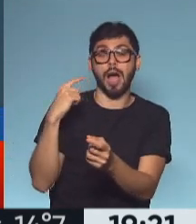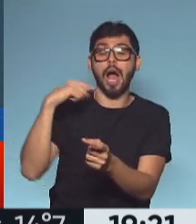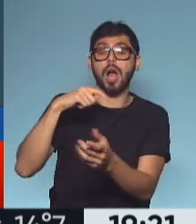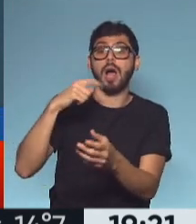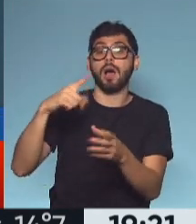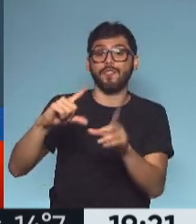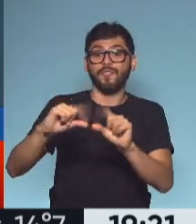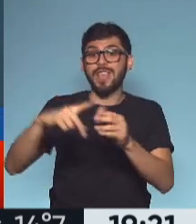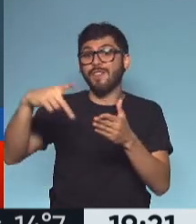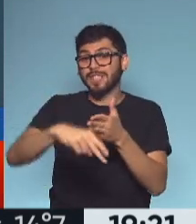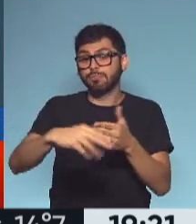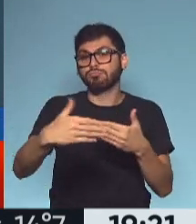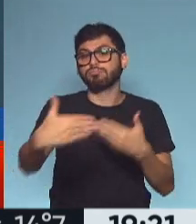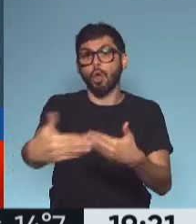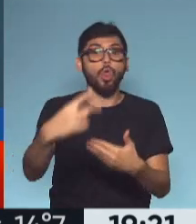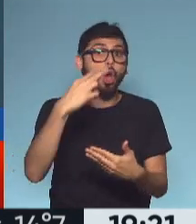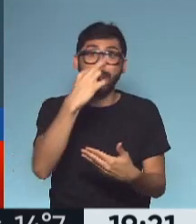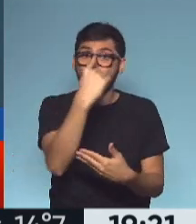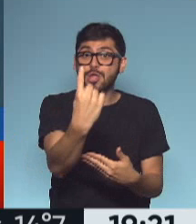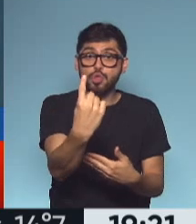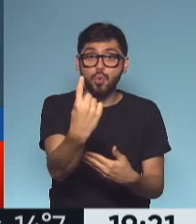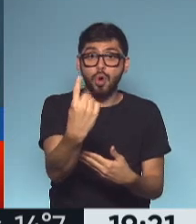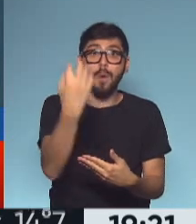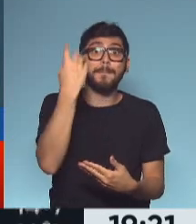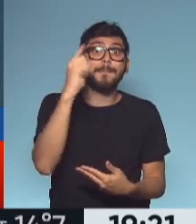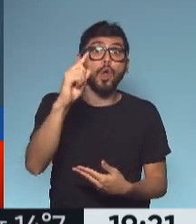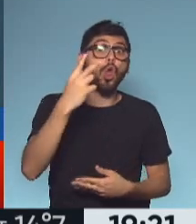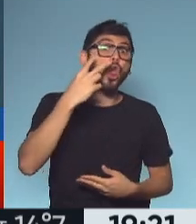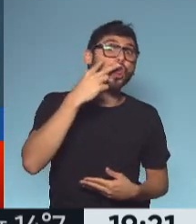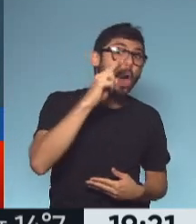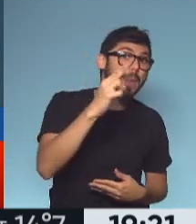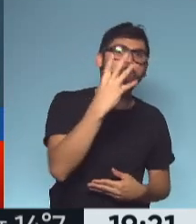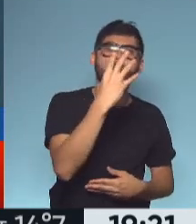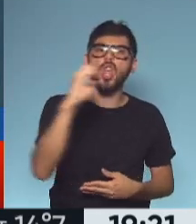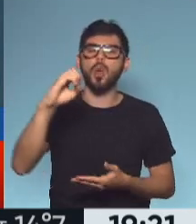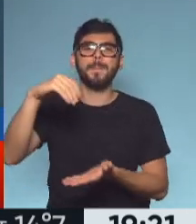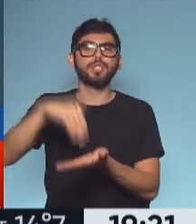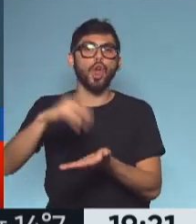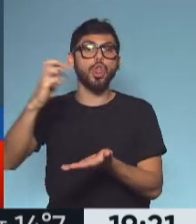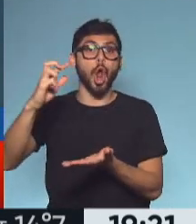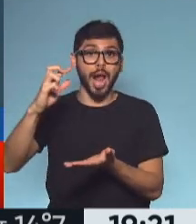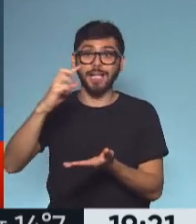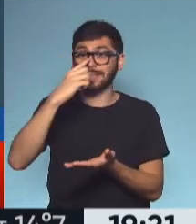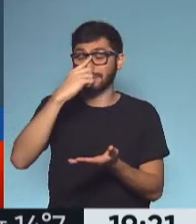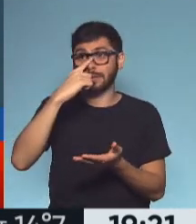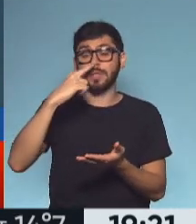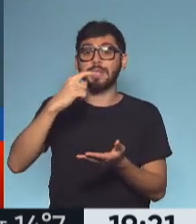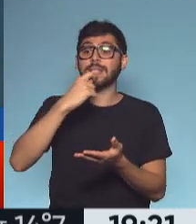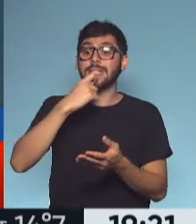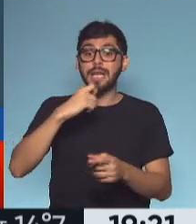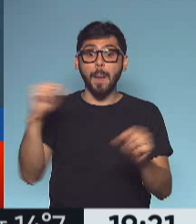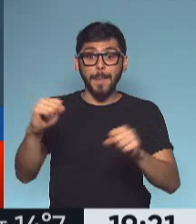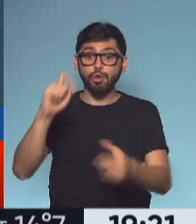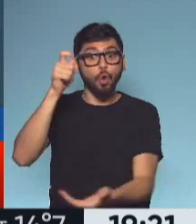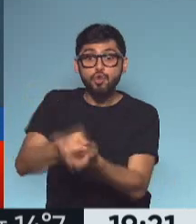estiraron hasta 2021, pero ¿qué pasa? Estos 2.400 millones de dólares, esta última cuota, si querés, si no se paga para fines de